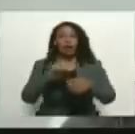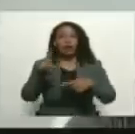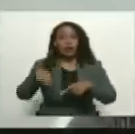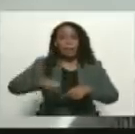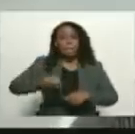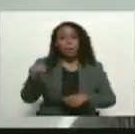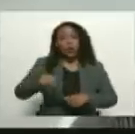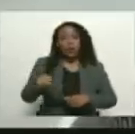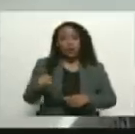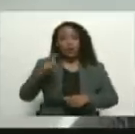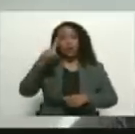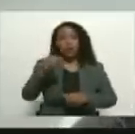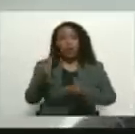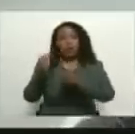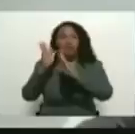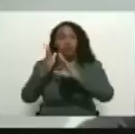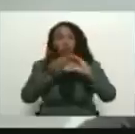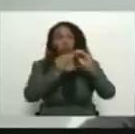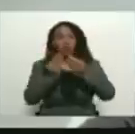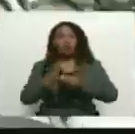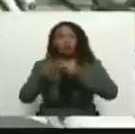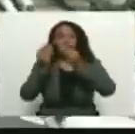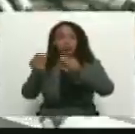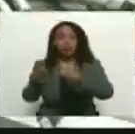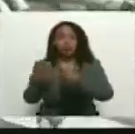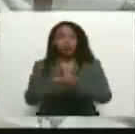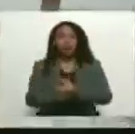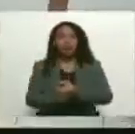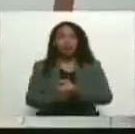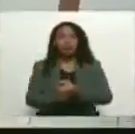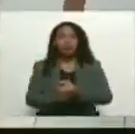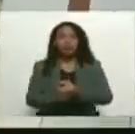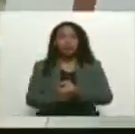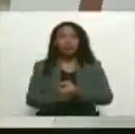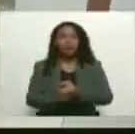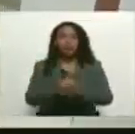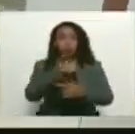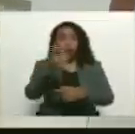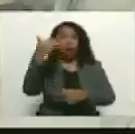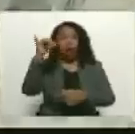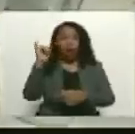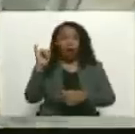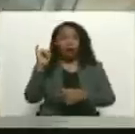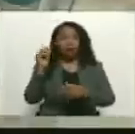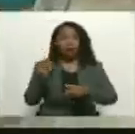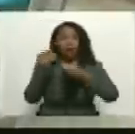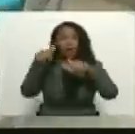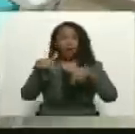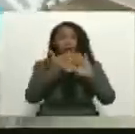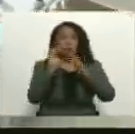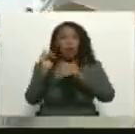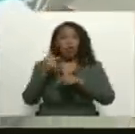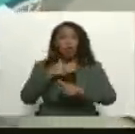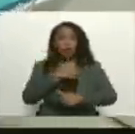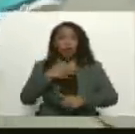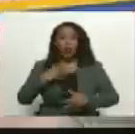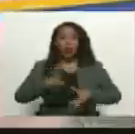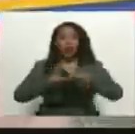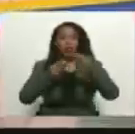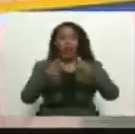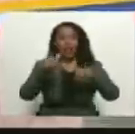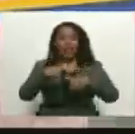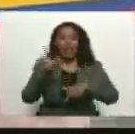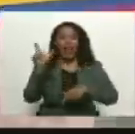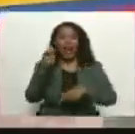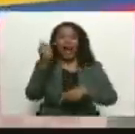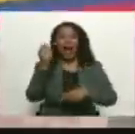sino también, presidente, estamos haciendo entrega de la ambulancia que usted también está entregando en esta comunidad. Pero yo quiero dejar a Gauri